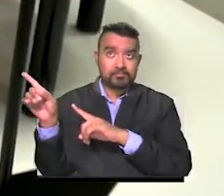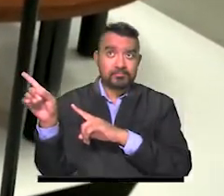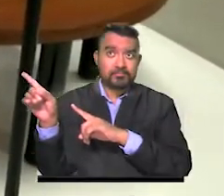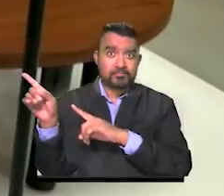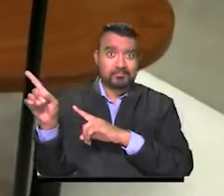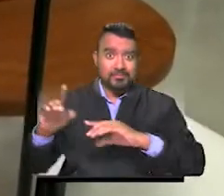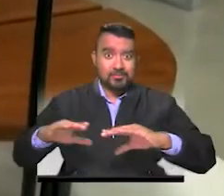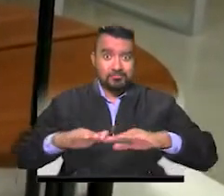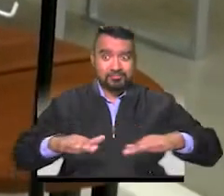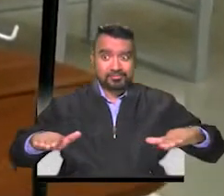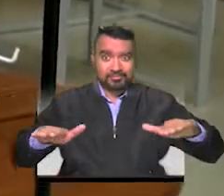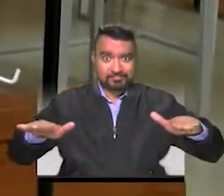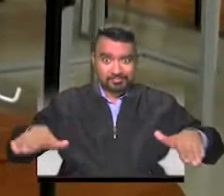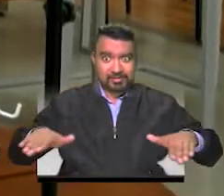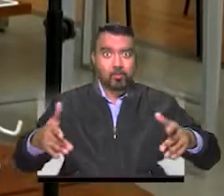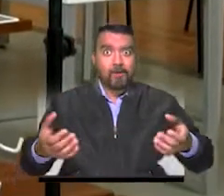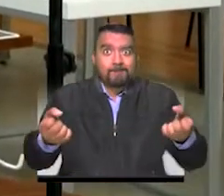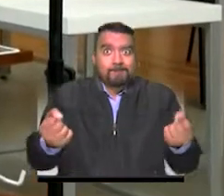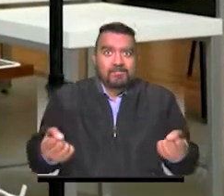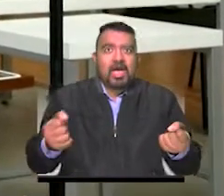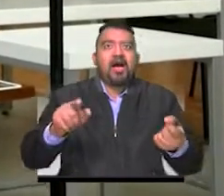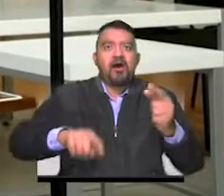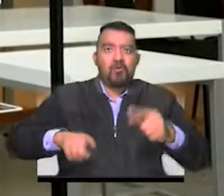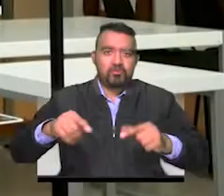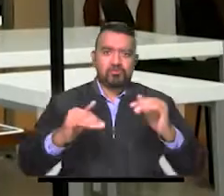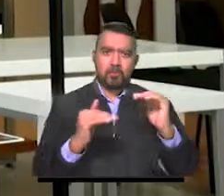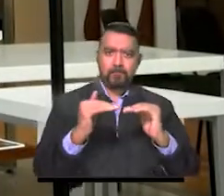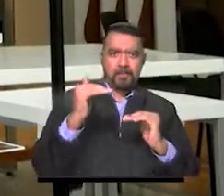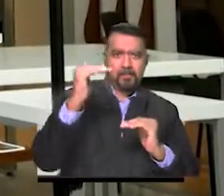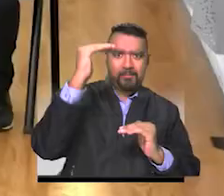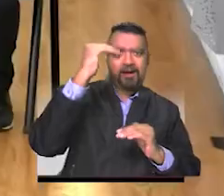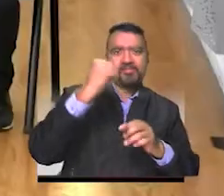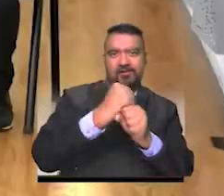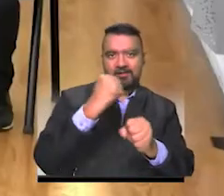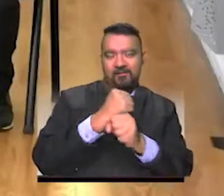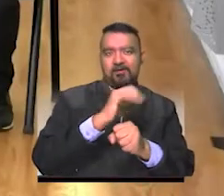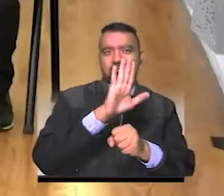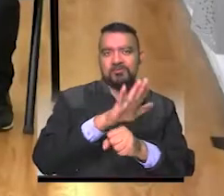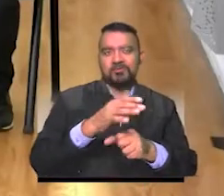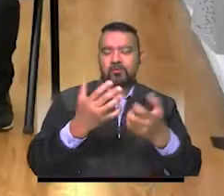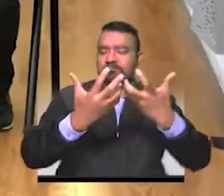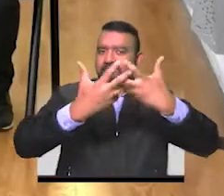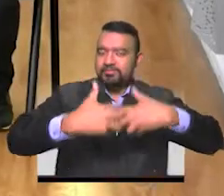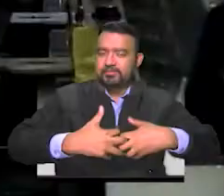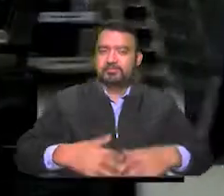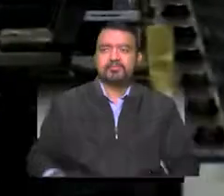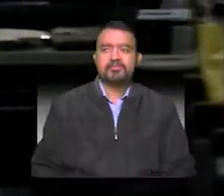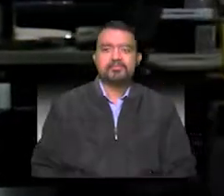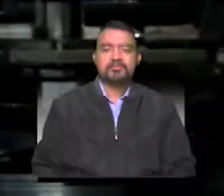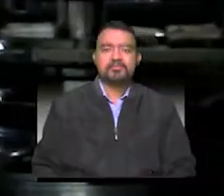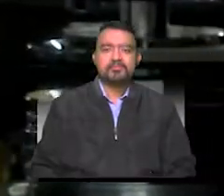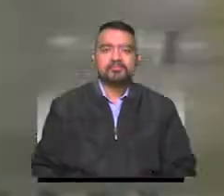es cliente nuestro. Entonces ahí es donde nosotros somos parte como del desarrollo económico de la ciudad.